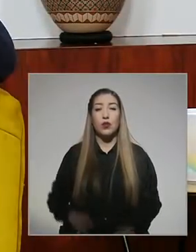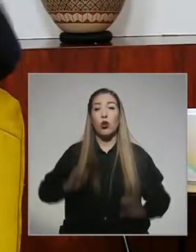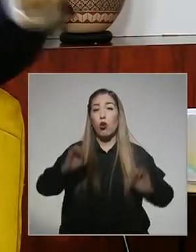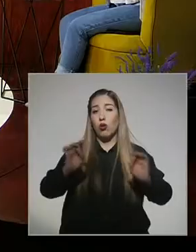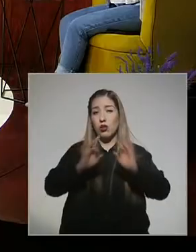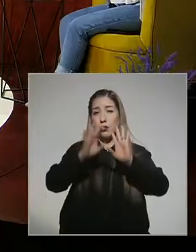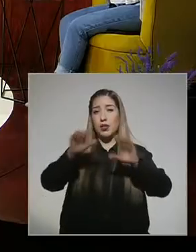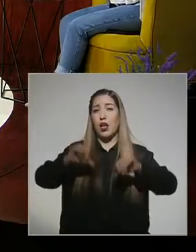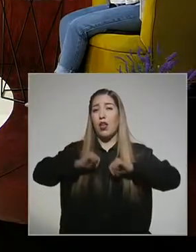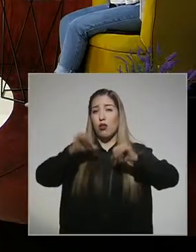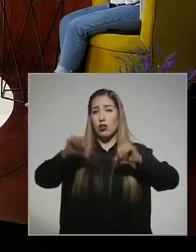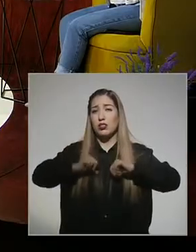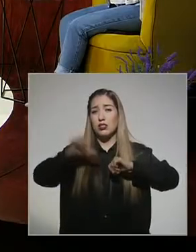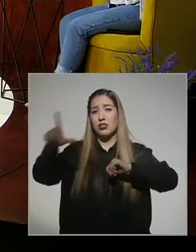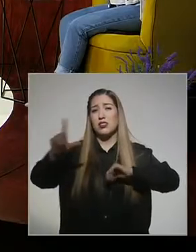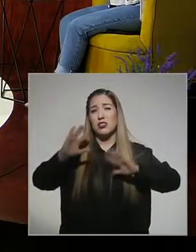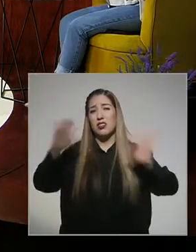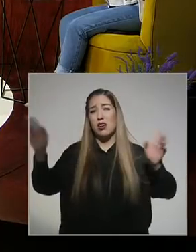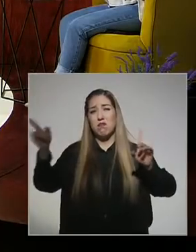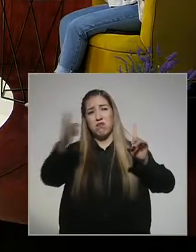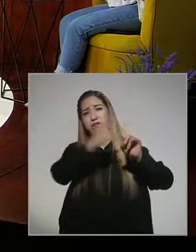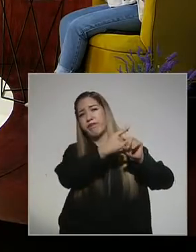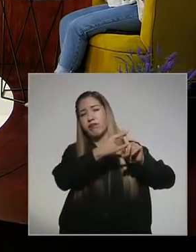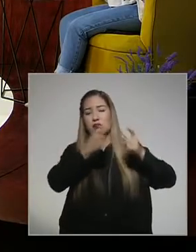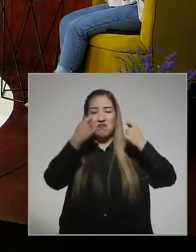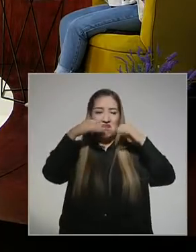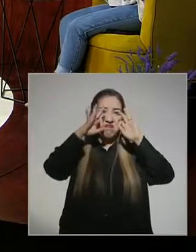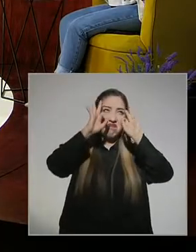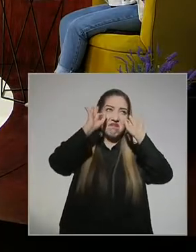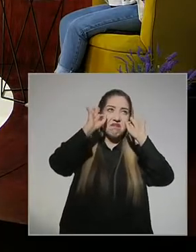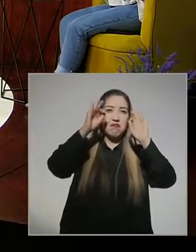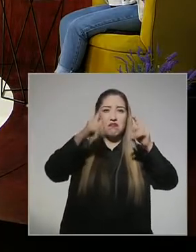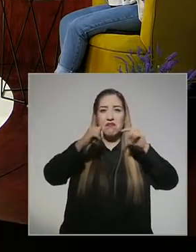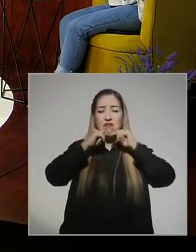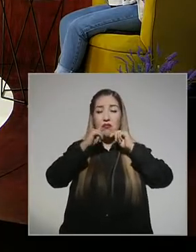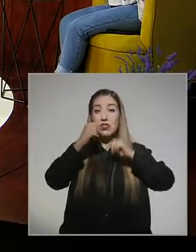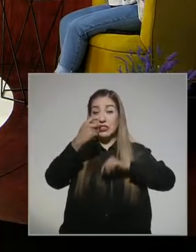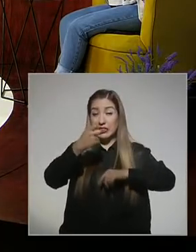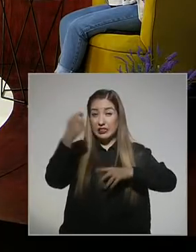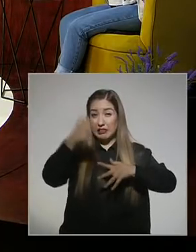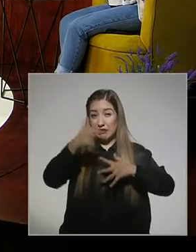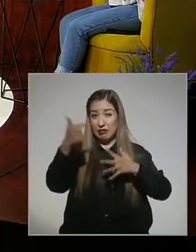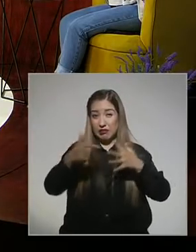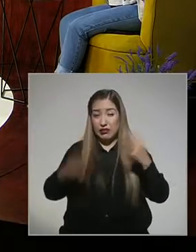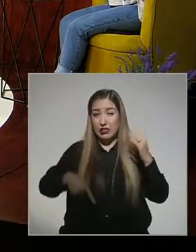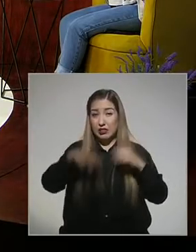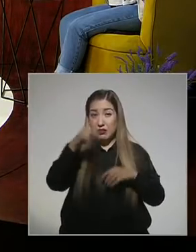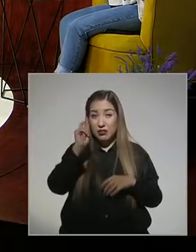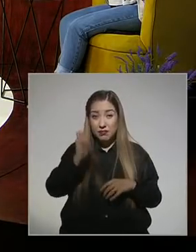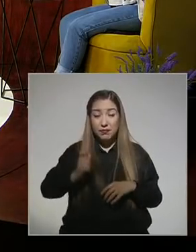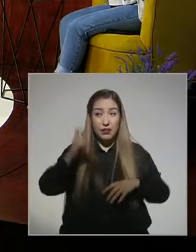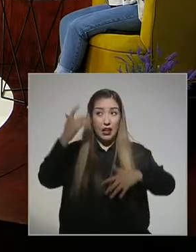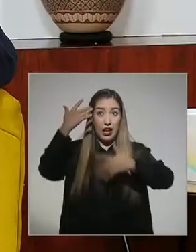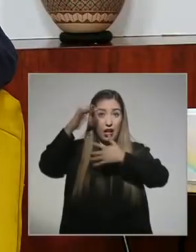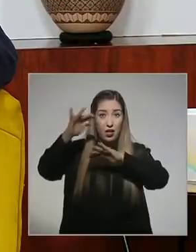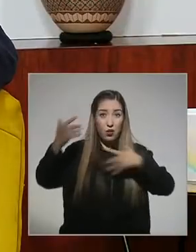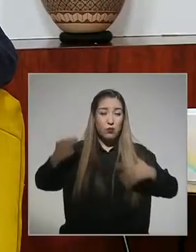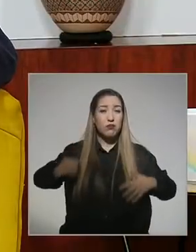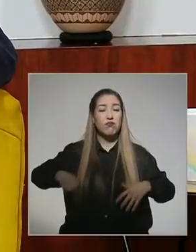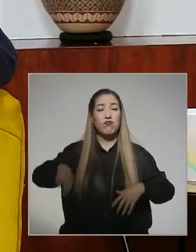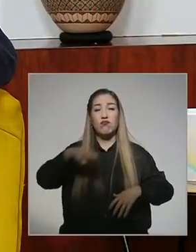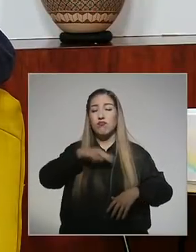claro, azota la puerta, te aplica ojos de huevo, todo eso. El punto es la incapacidad de los adultos para